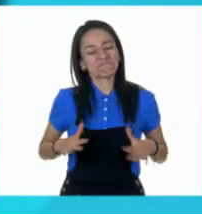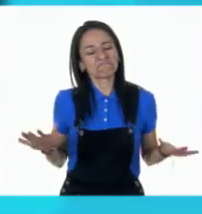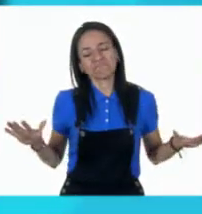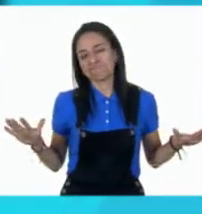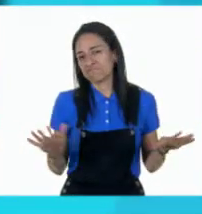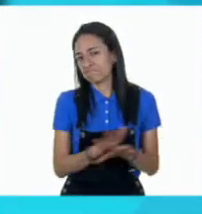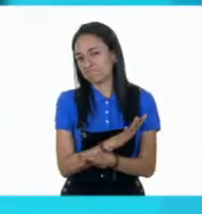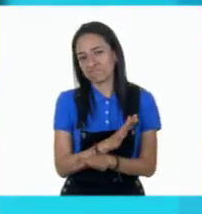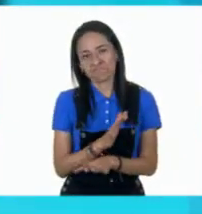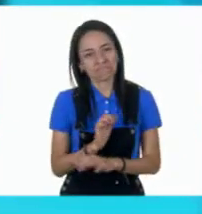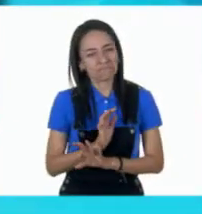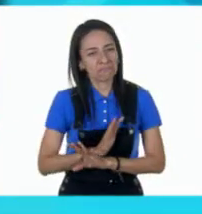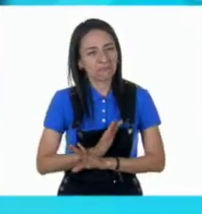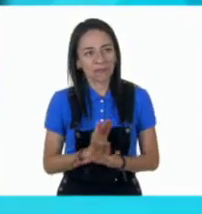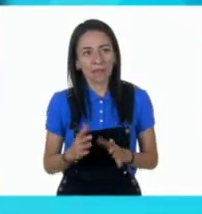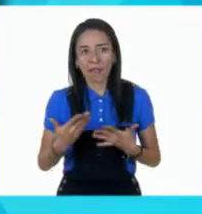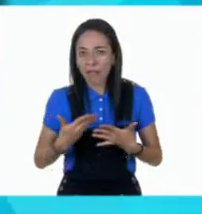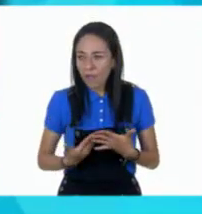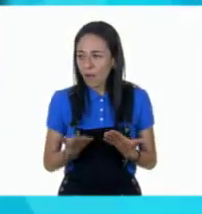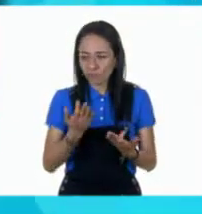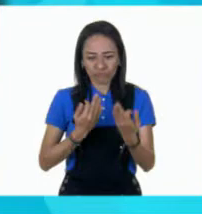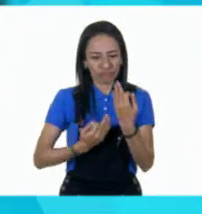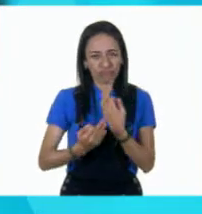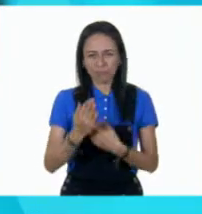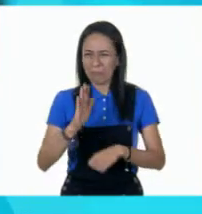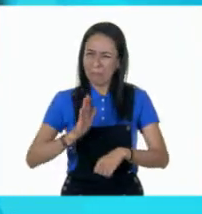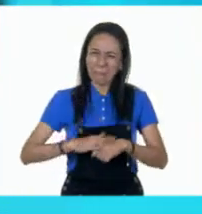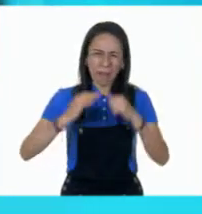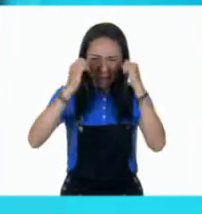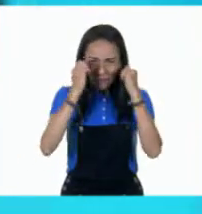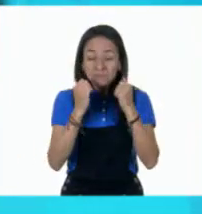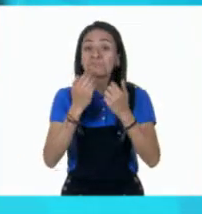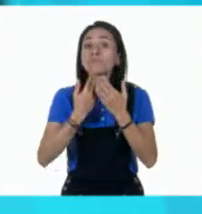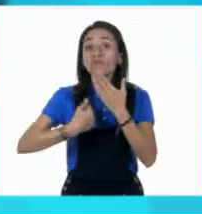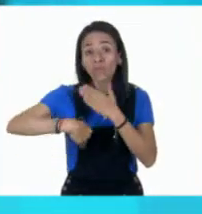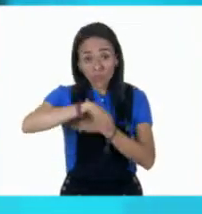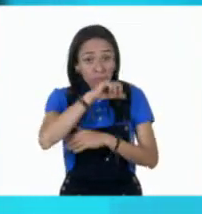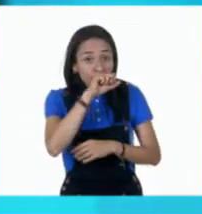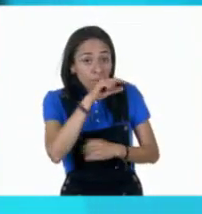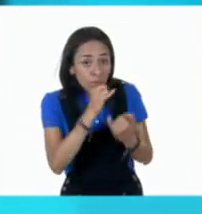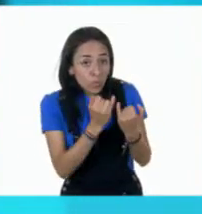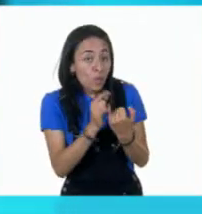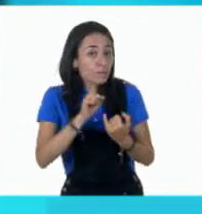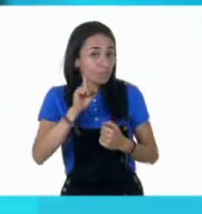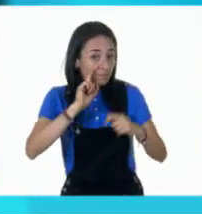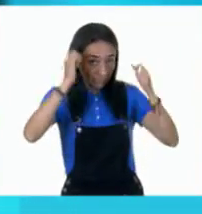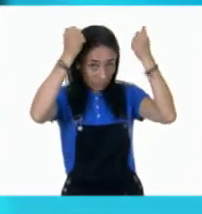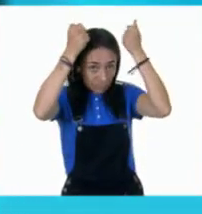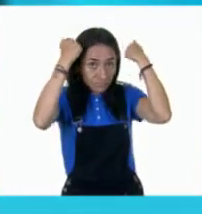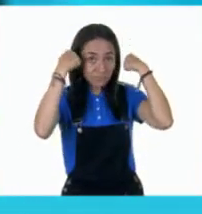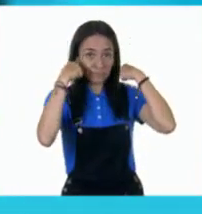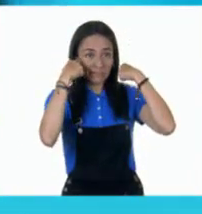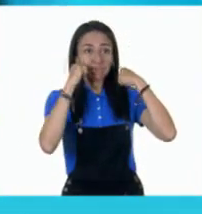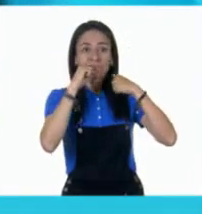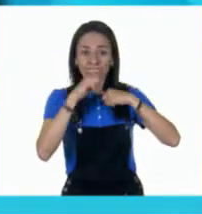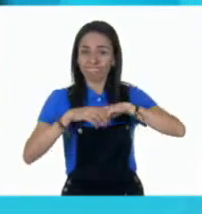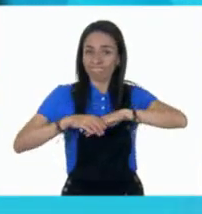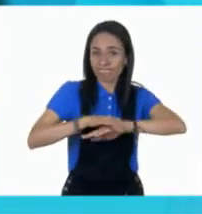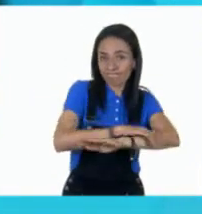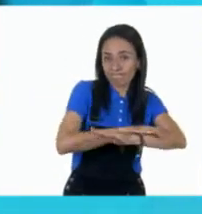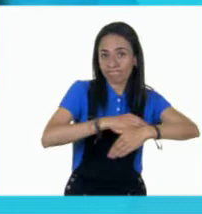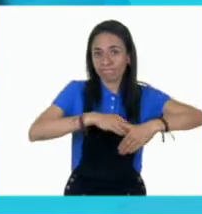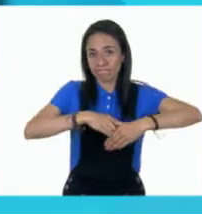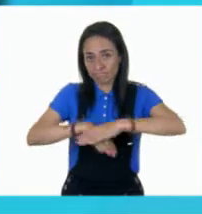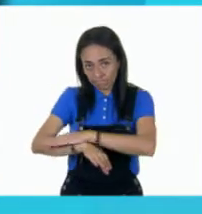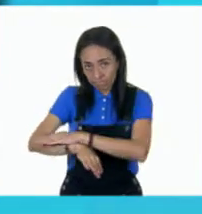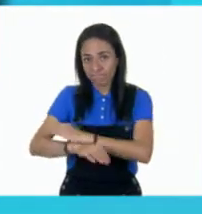muchísimo. Ahora ya están más abrigados, incluso traen una bufanda, ella trae un gorrito, botas.